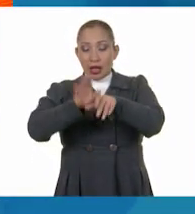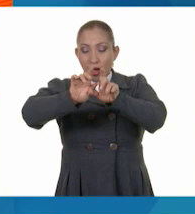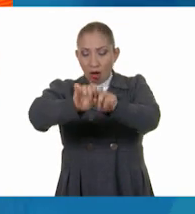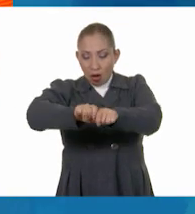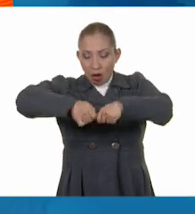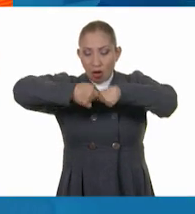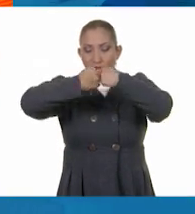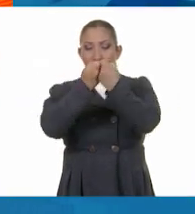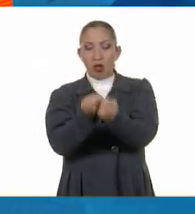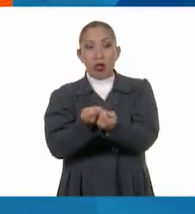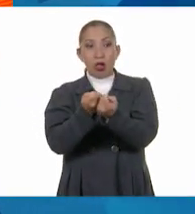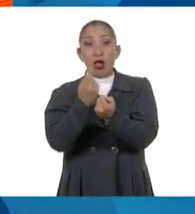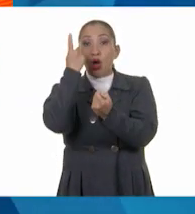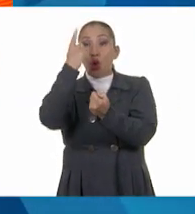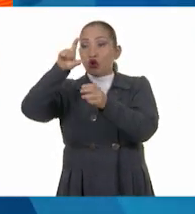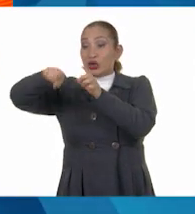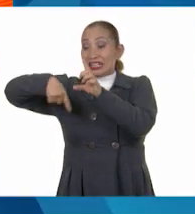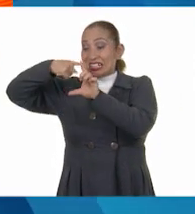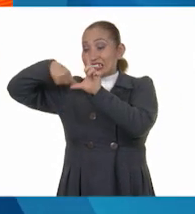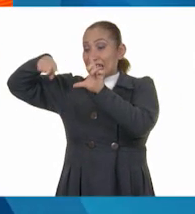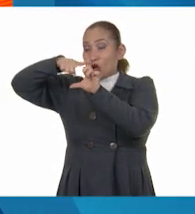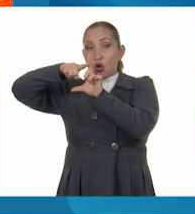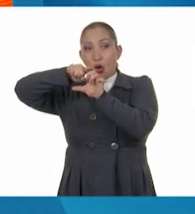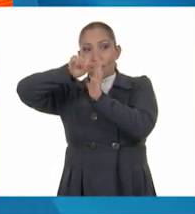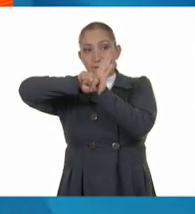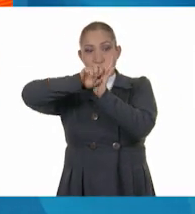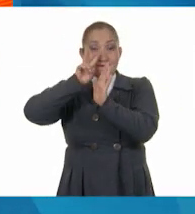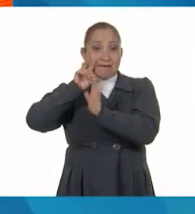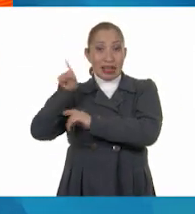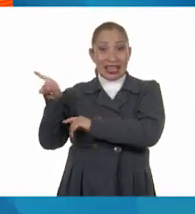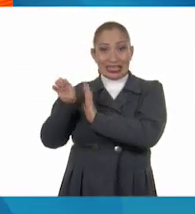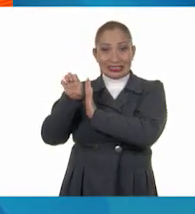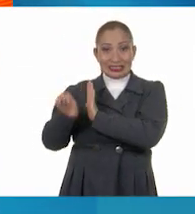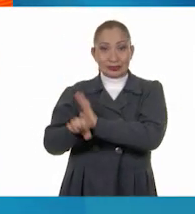y pega uno de los círculos. ¡Así!